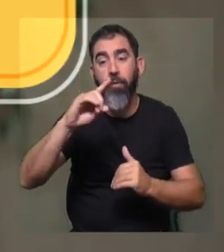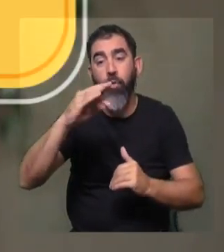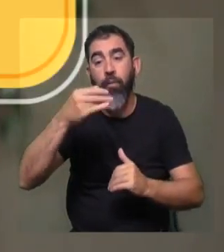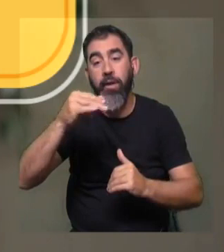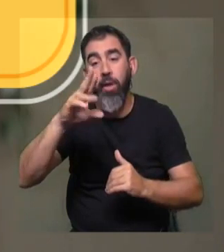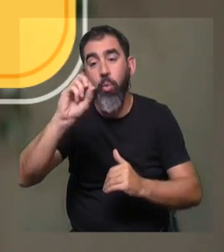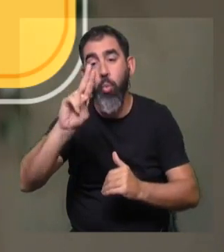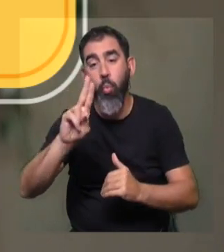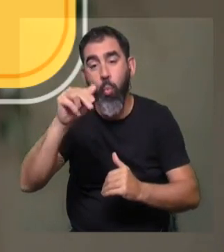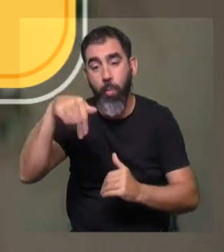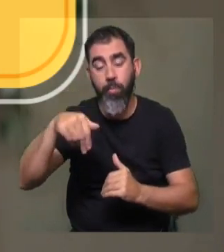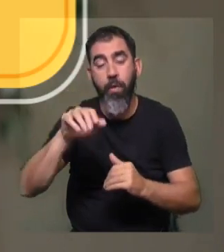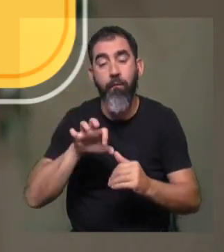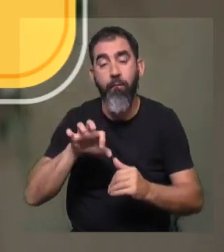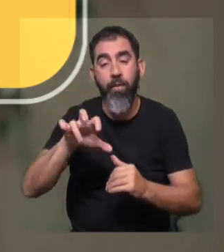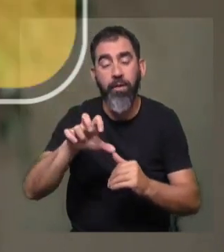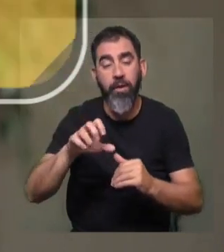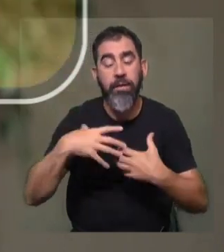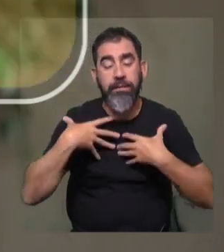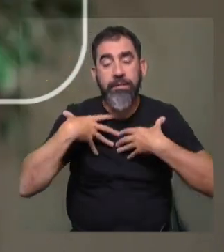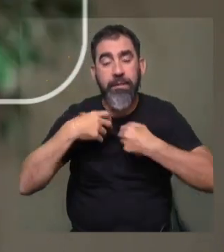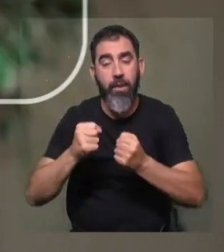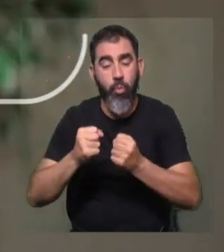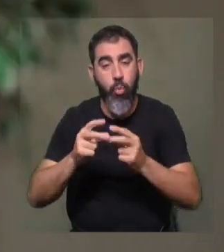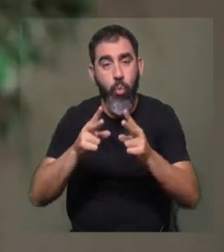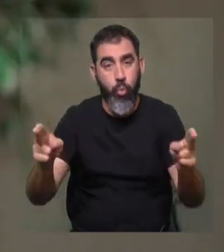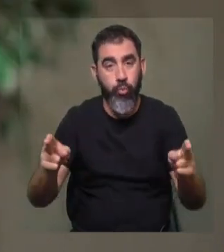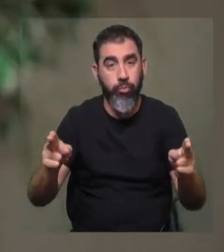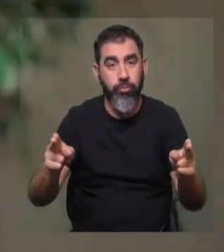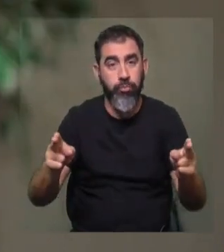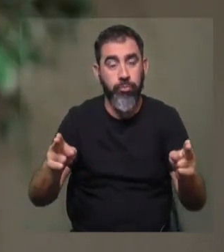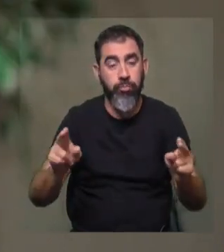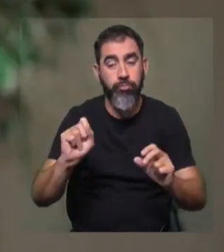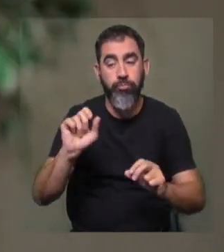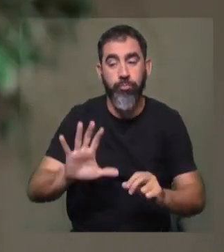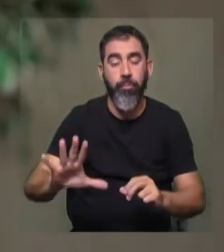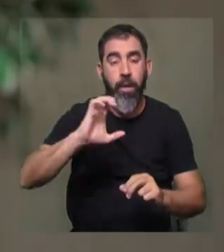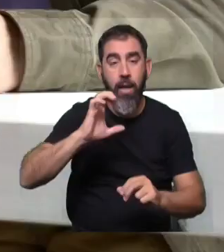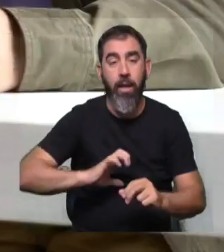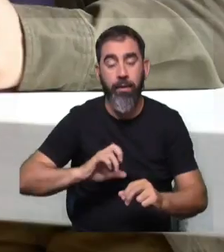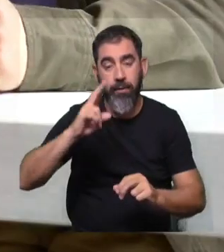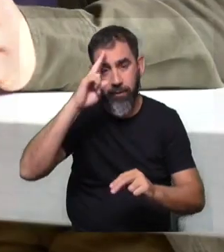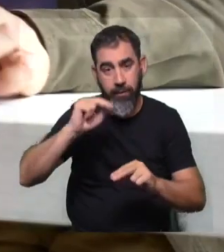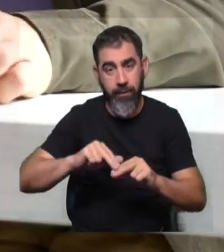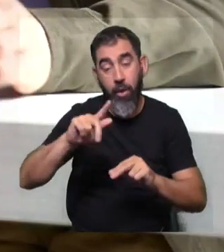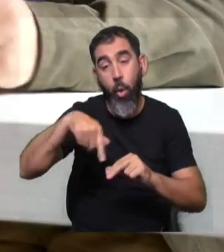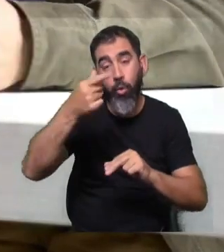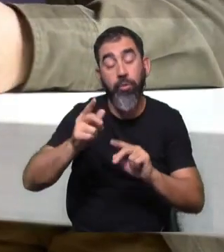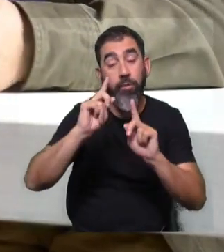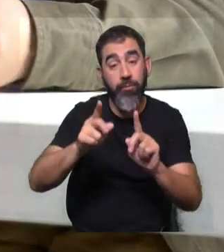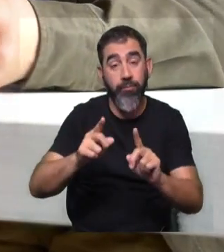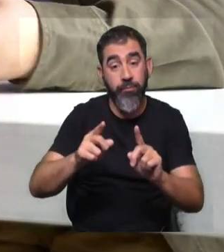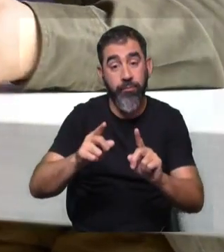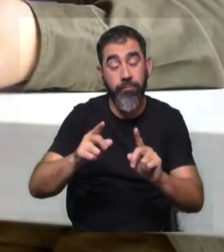una bacteria que se relaciona con un mayor estado de salud, por ejemplo, ¿no? Y el Clostridium tiene una característica más patogénica. Después, además de